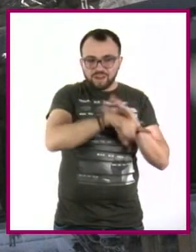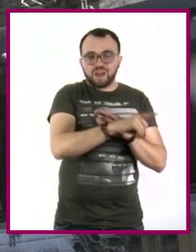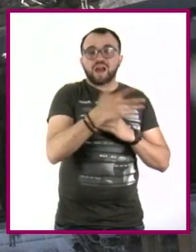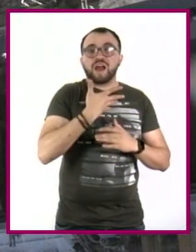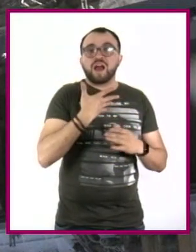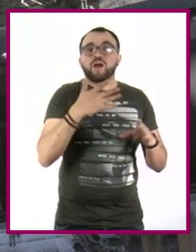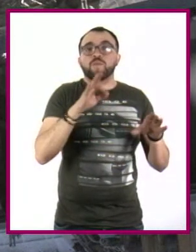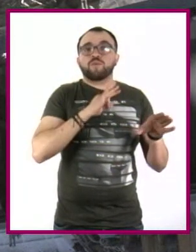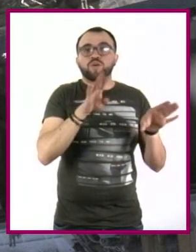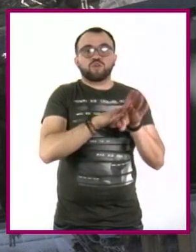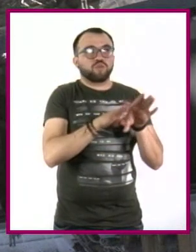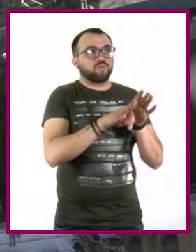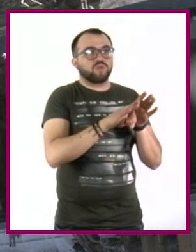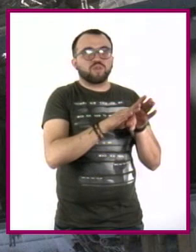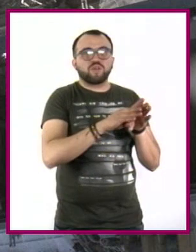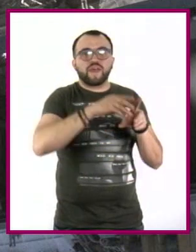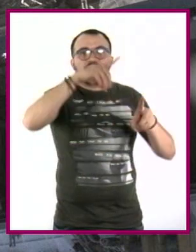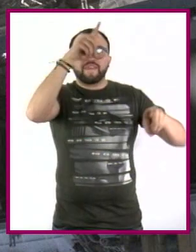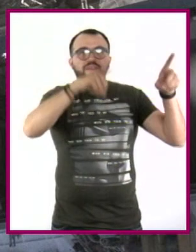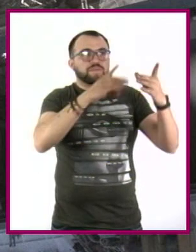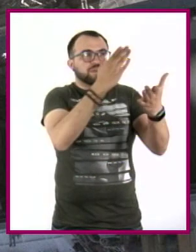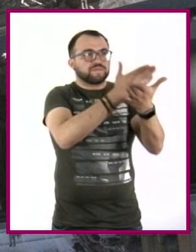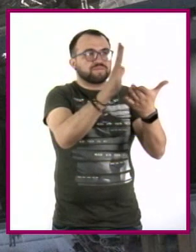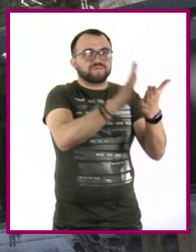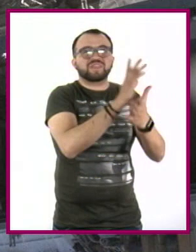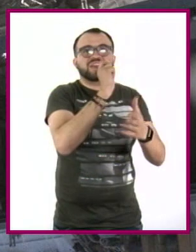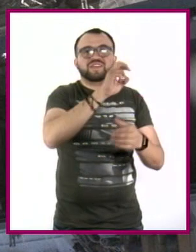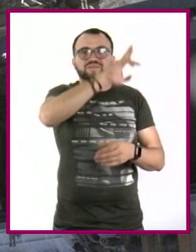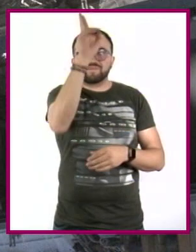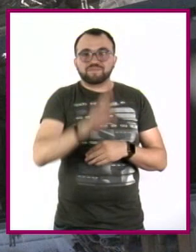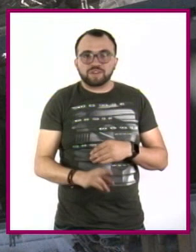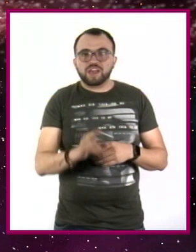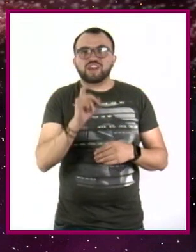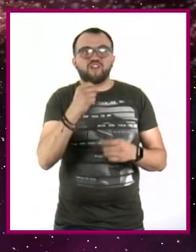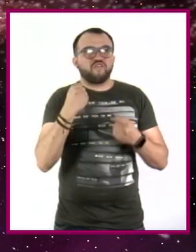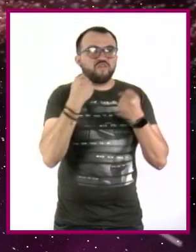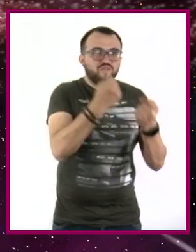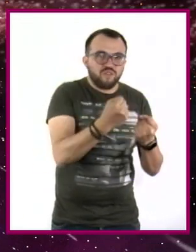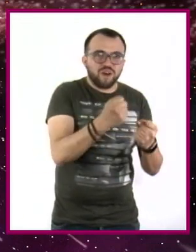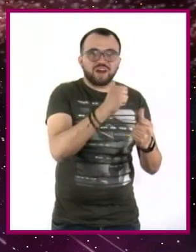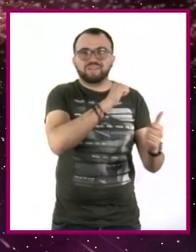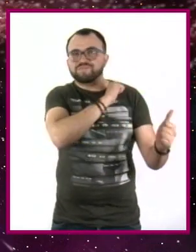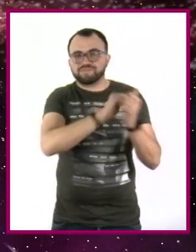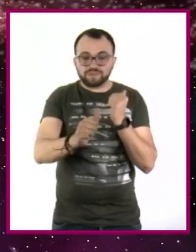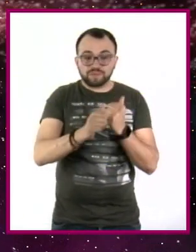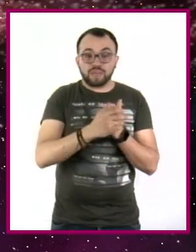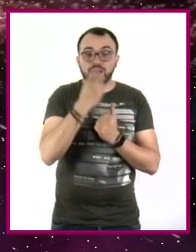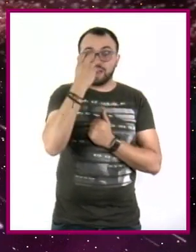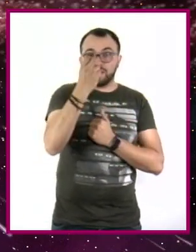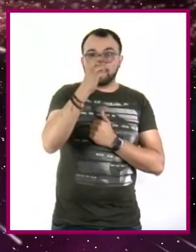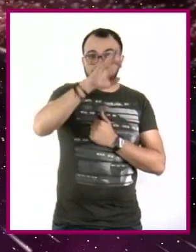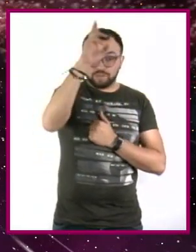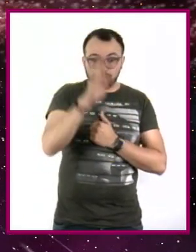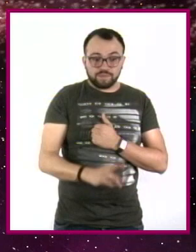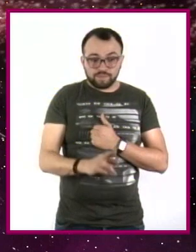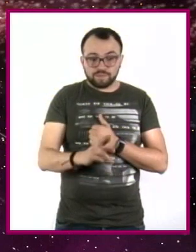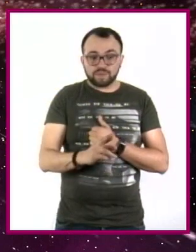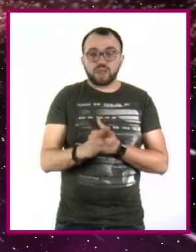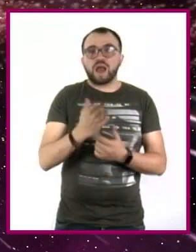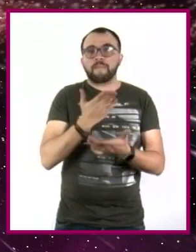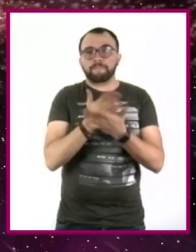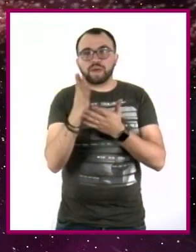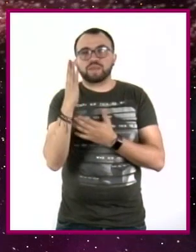cósmicos según su tipo, su energía y la intensidad con la que llegan. Con los rayos cósmicos, además de